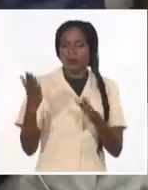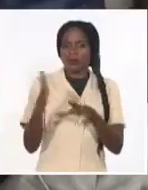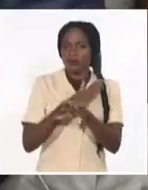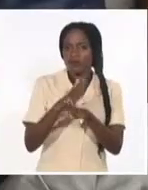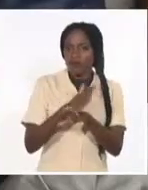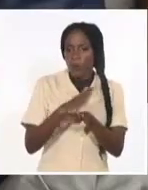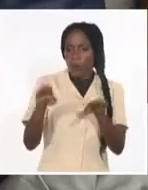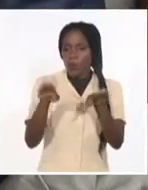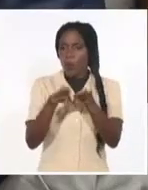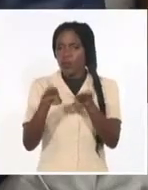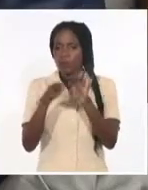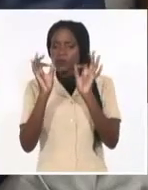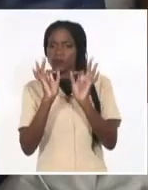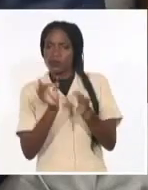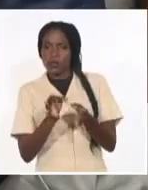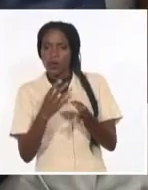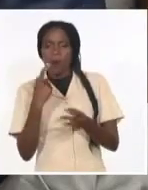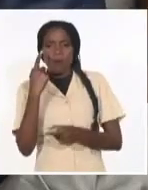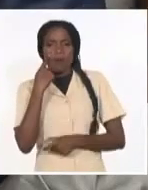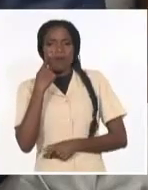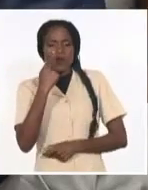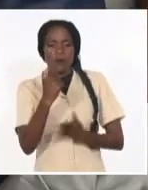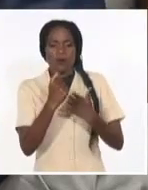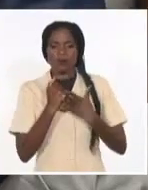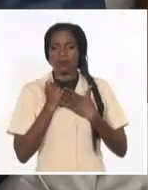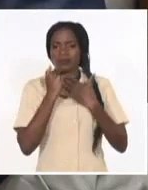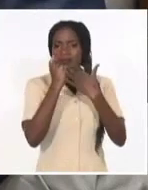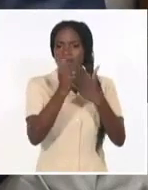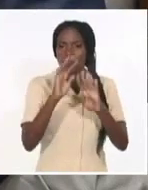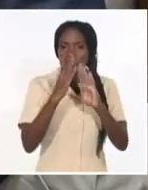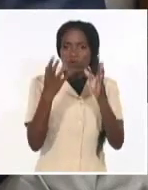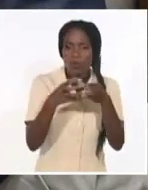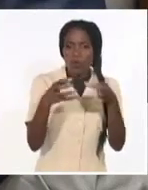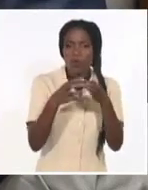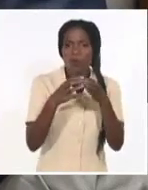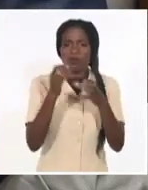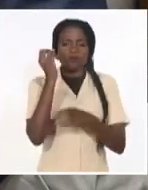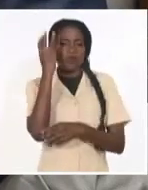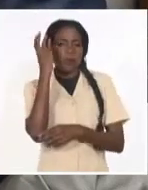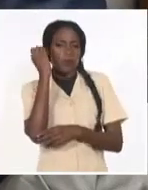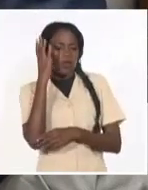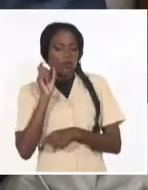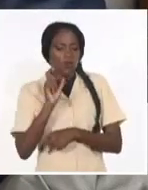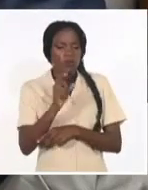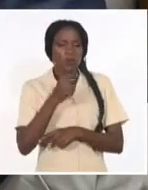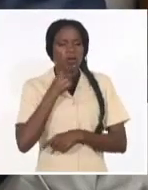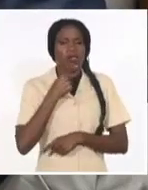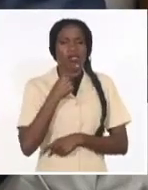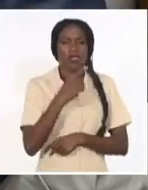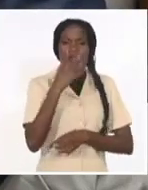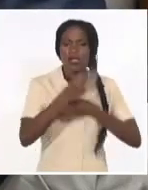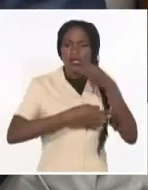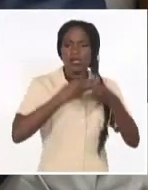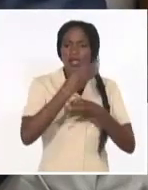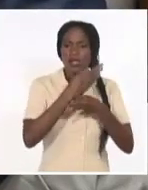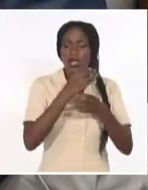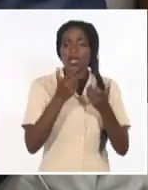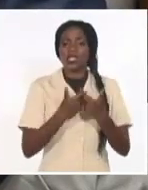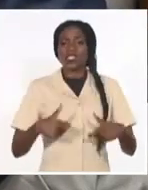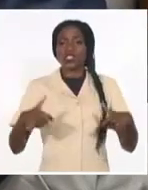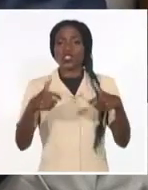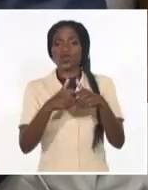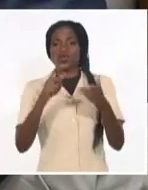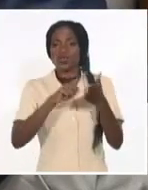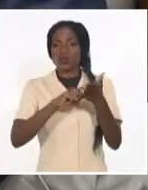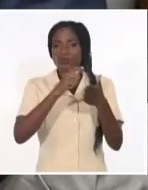realidad y vemos con mucho optimismo y apoyamos de hecho todo un grupo de iniciativas que en sus últimos discursos, sobre todo en los del Congreso del Partido Comunista